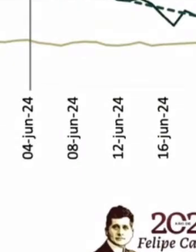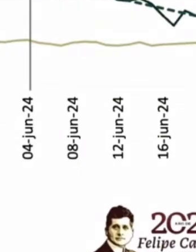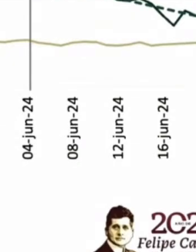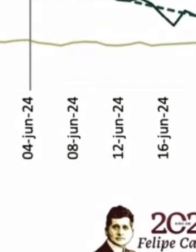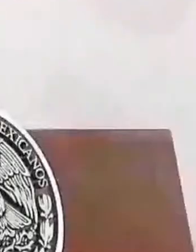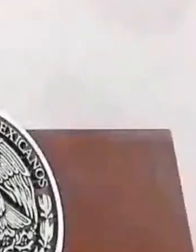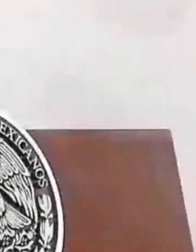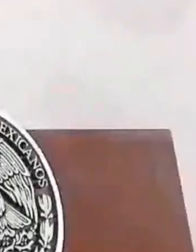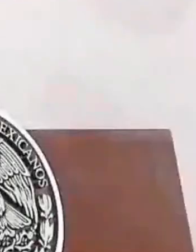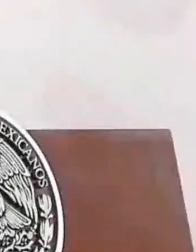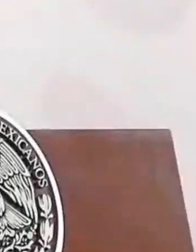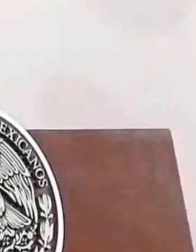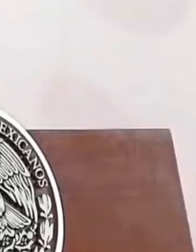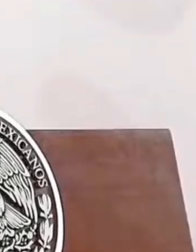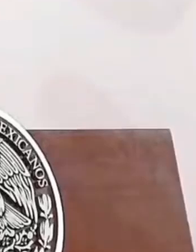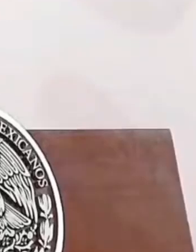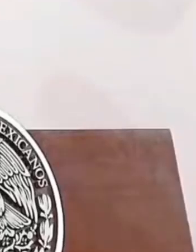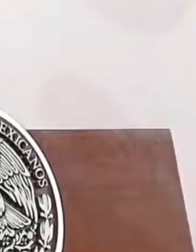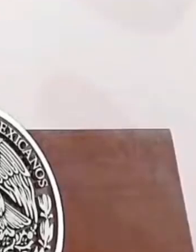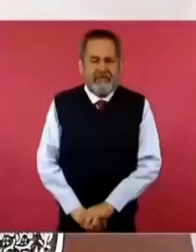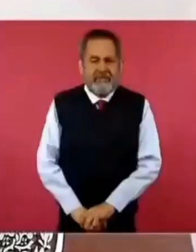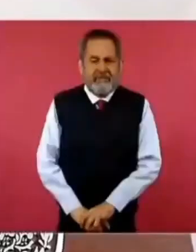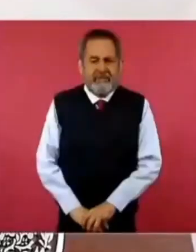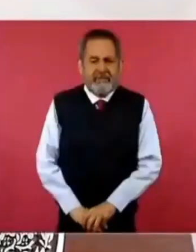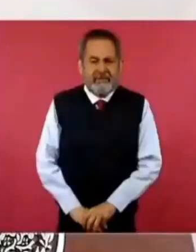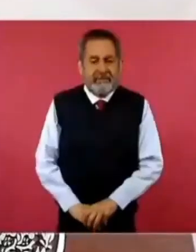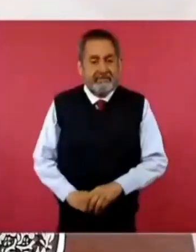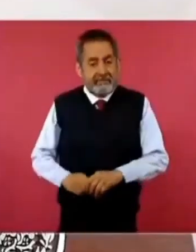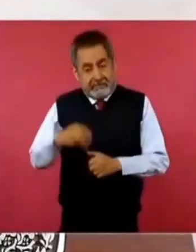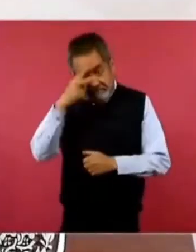autoridades, estamos ayudando,